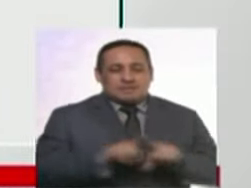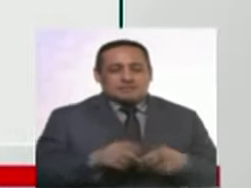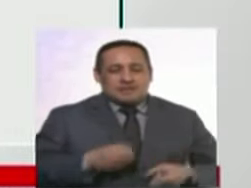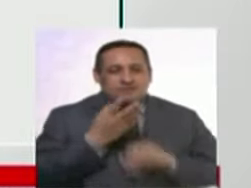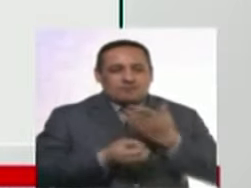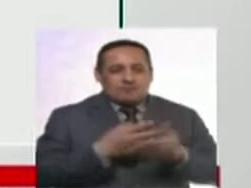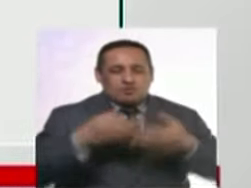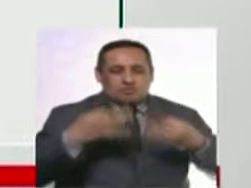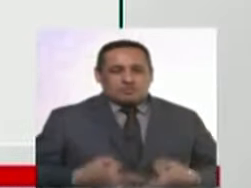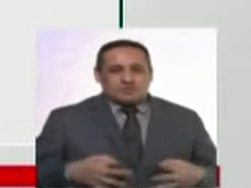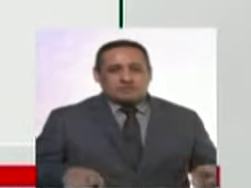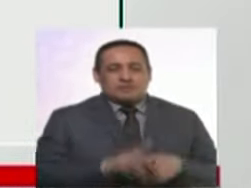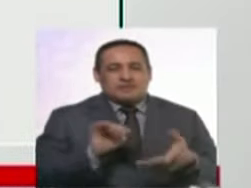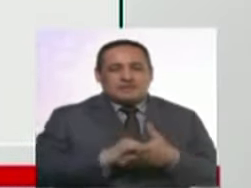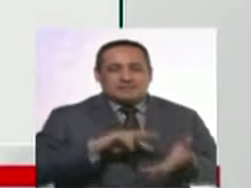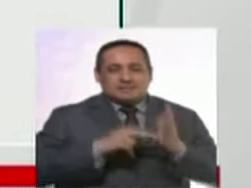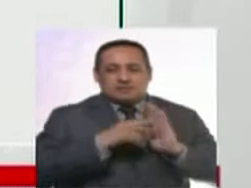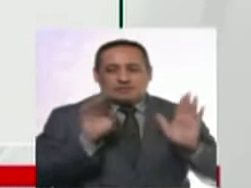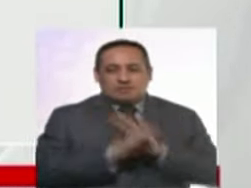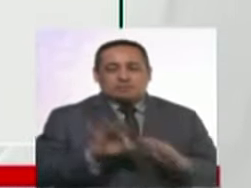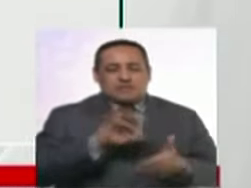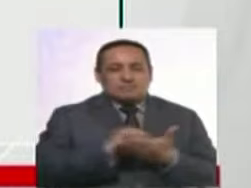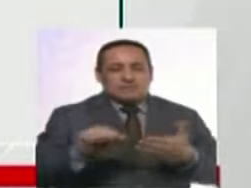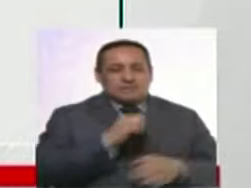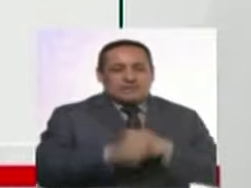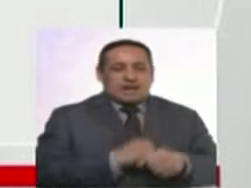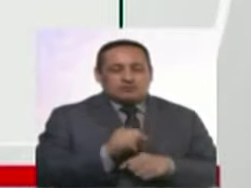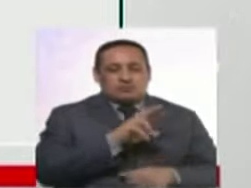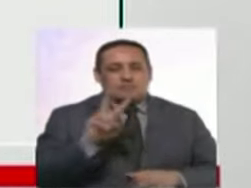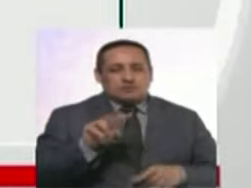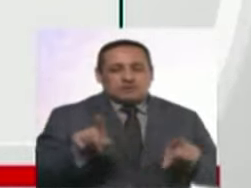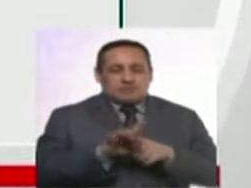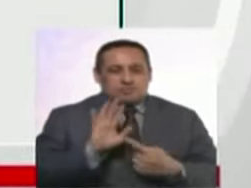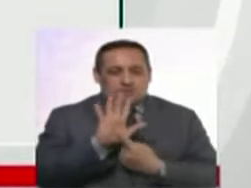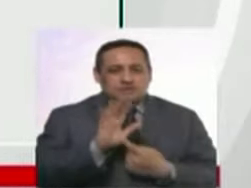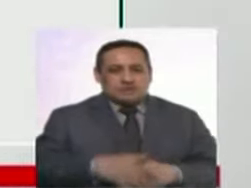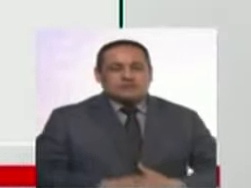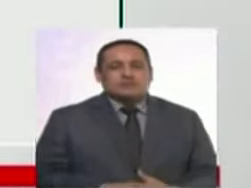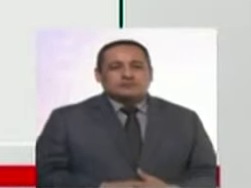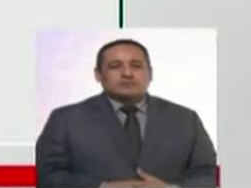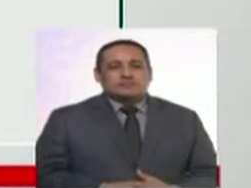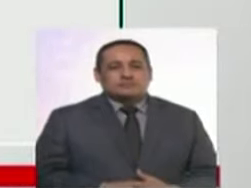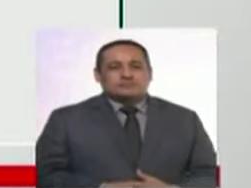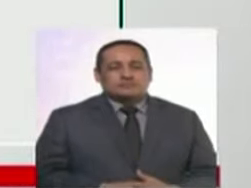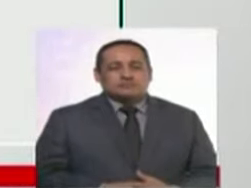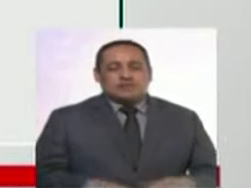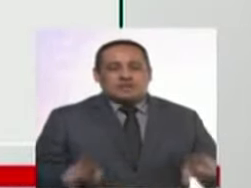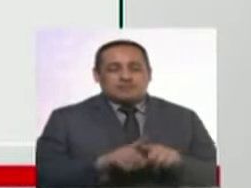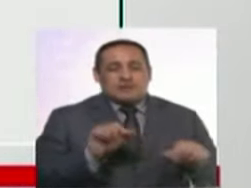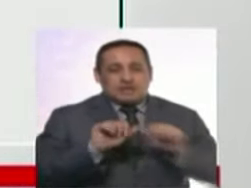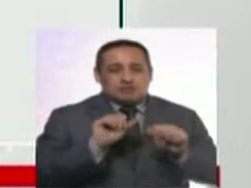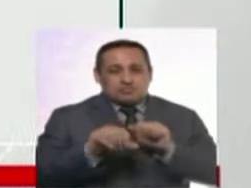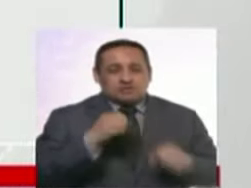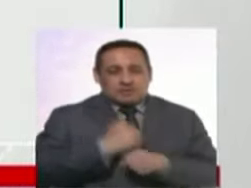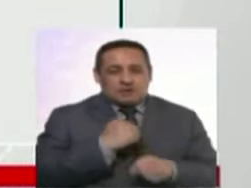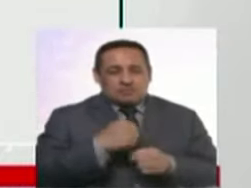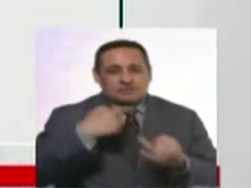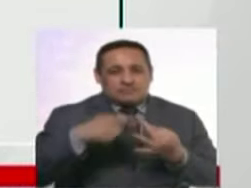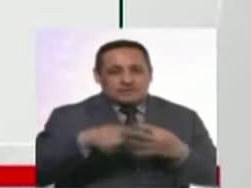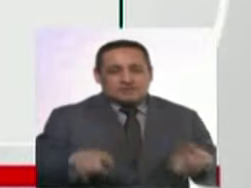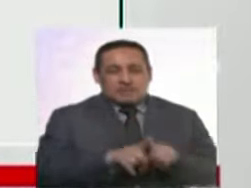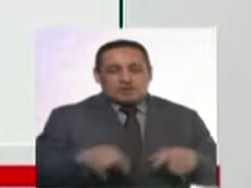de cumplimiento de la nación estrategia correspondiente al segundo trimestre muestra lo siguiente el número de las acciones